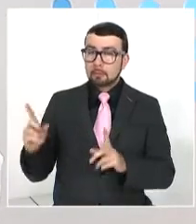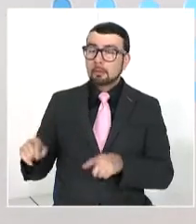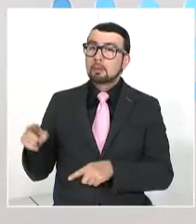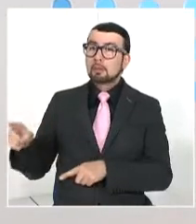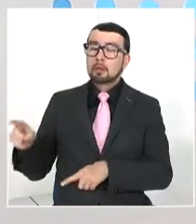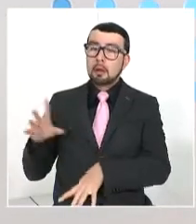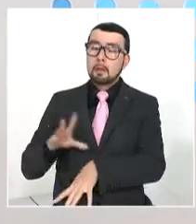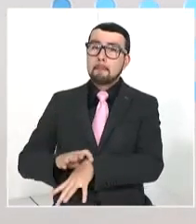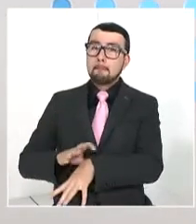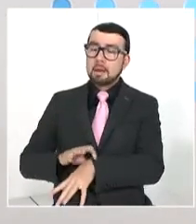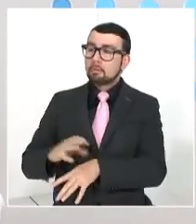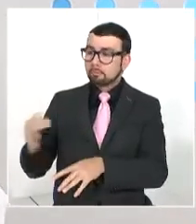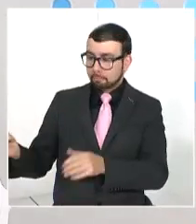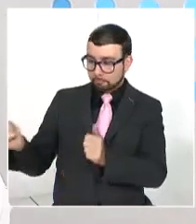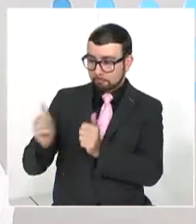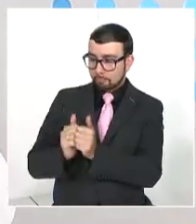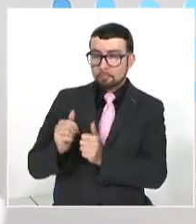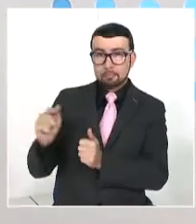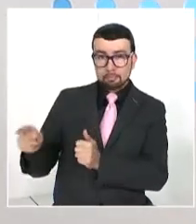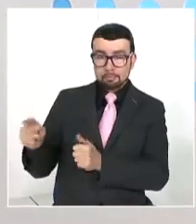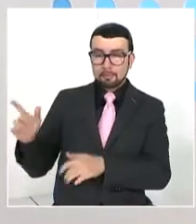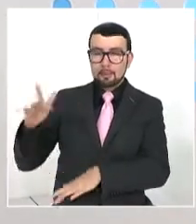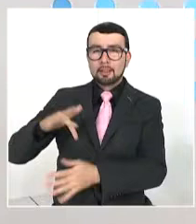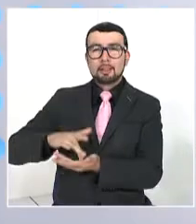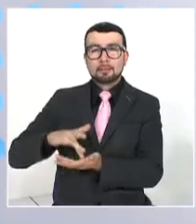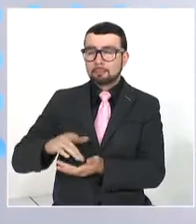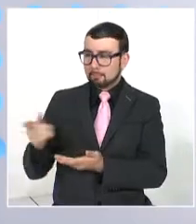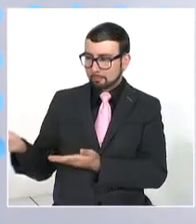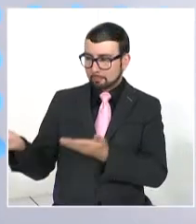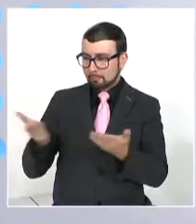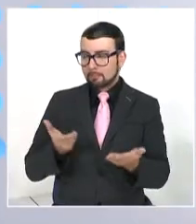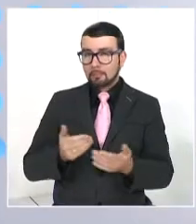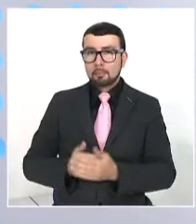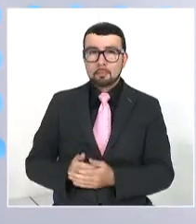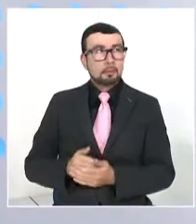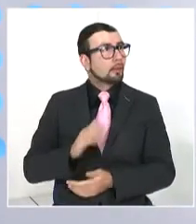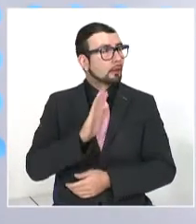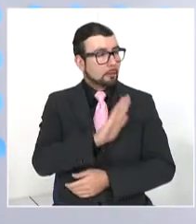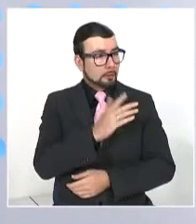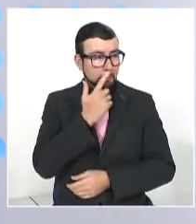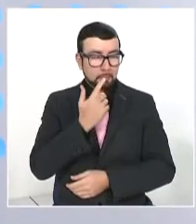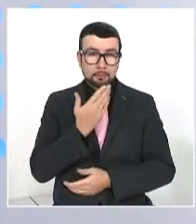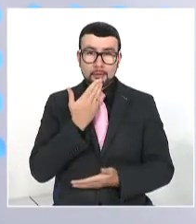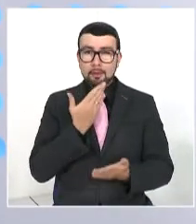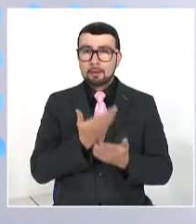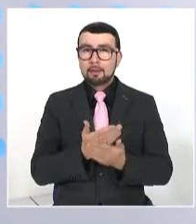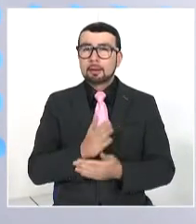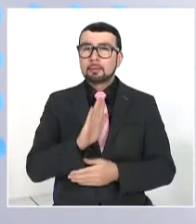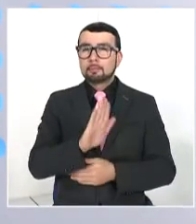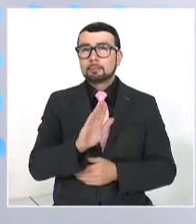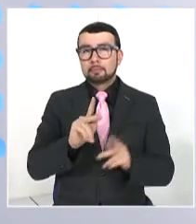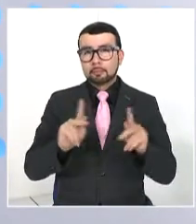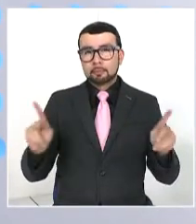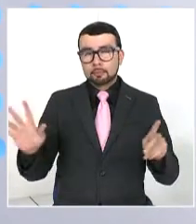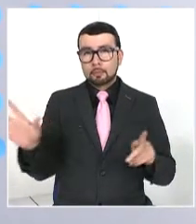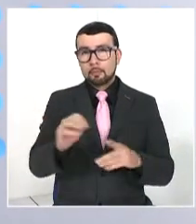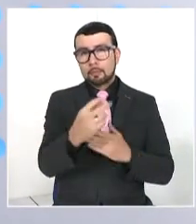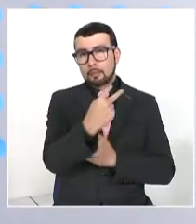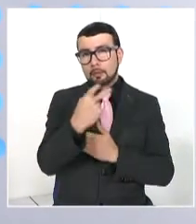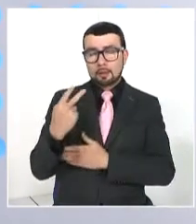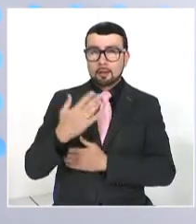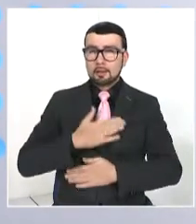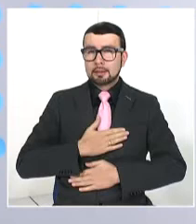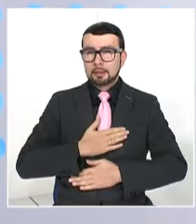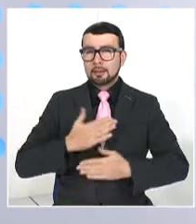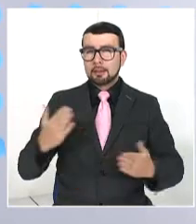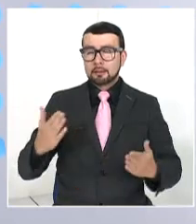hoy. Santiago, gracias por estar con nosotros y bienvenido a Conexión Vital. A ti, padre, muchas gracias, y a todas las personas que nos están viendo les saludo